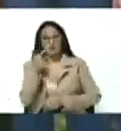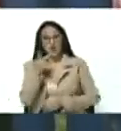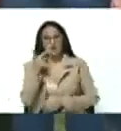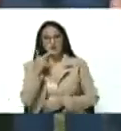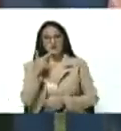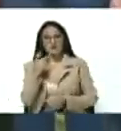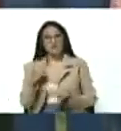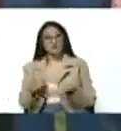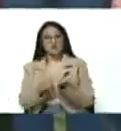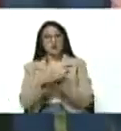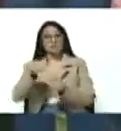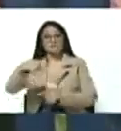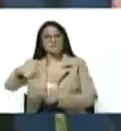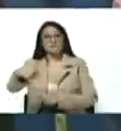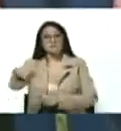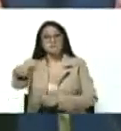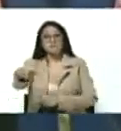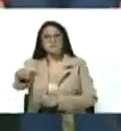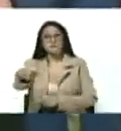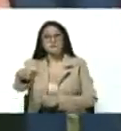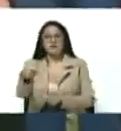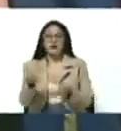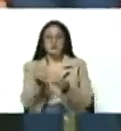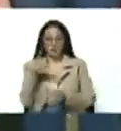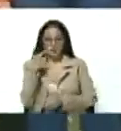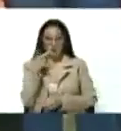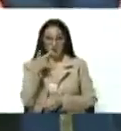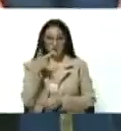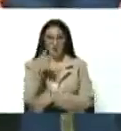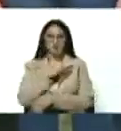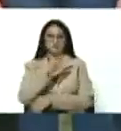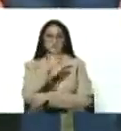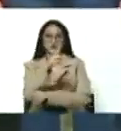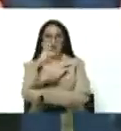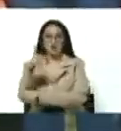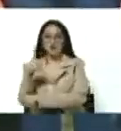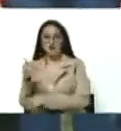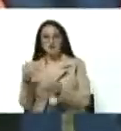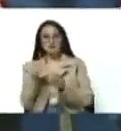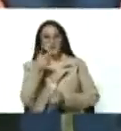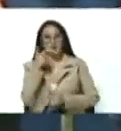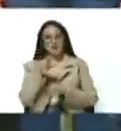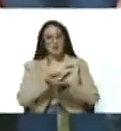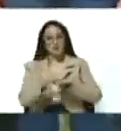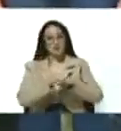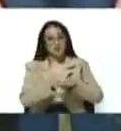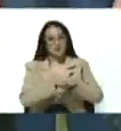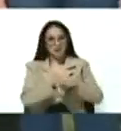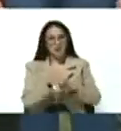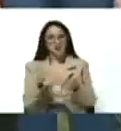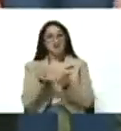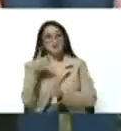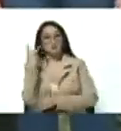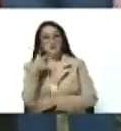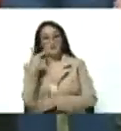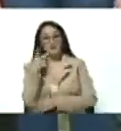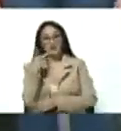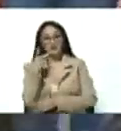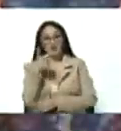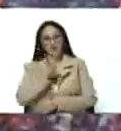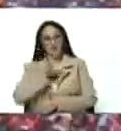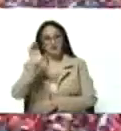sumar próximamente a los equipos políticos parroquiales, equipos políticos municipales y equipos políticos